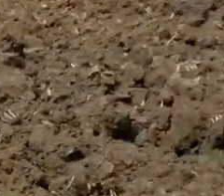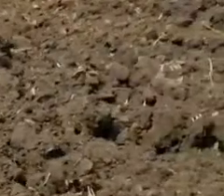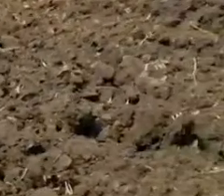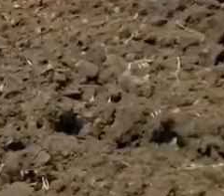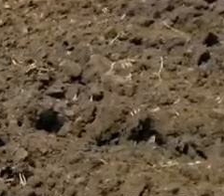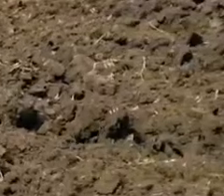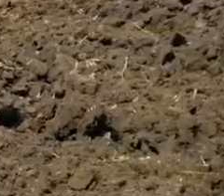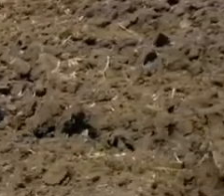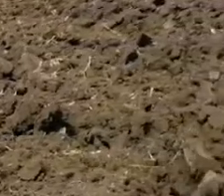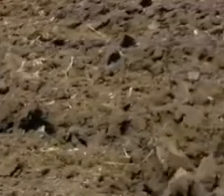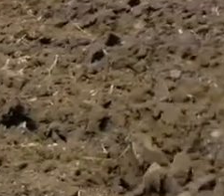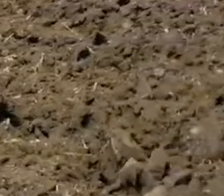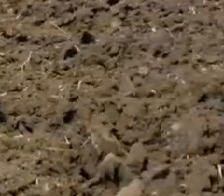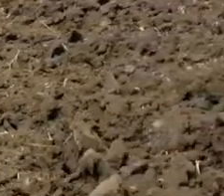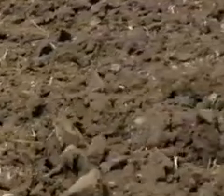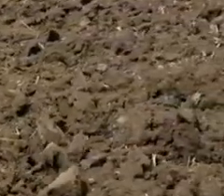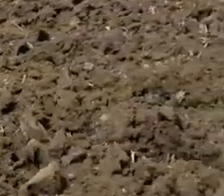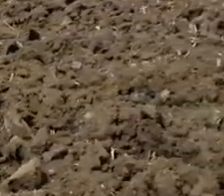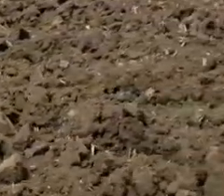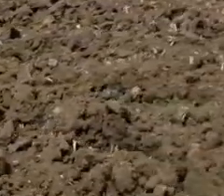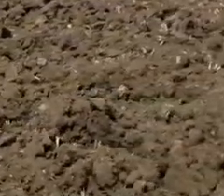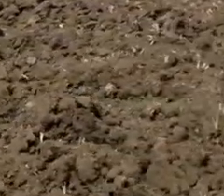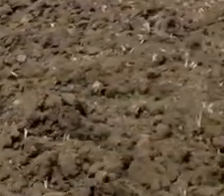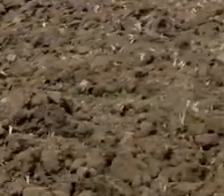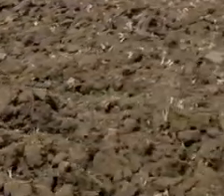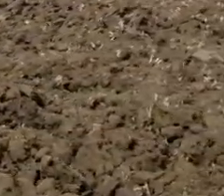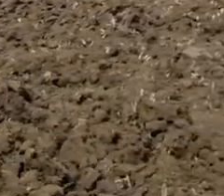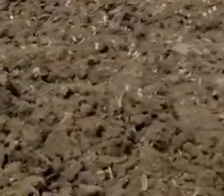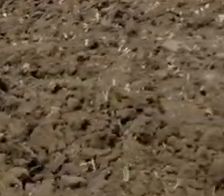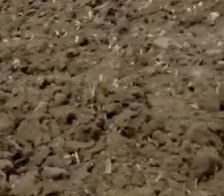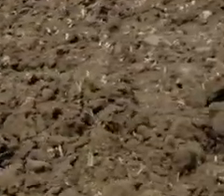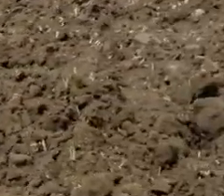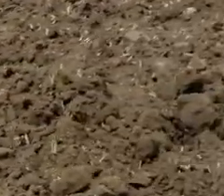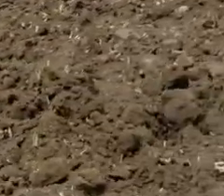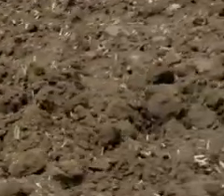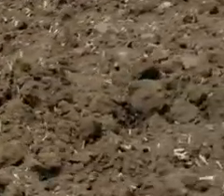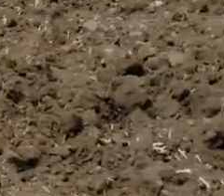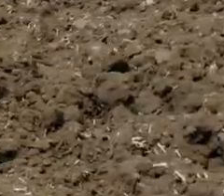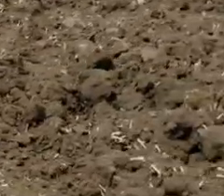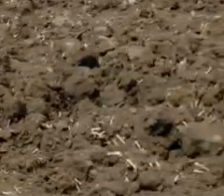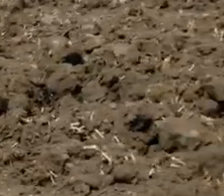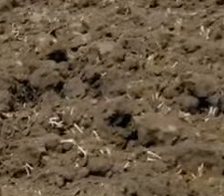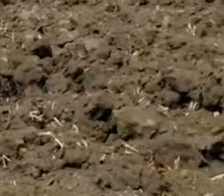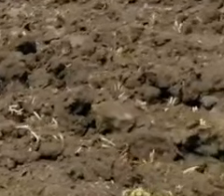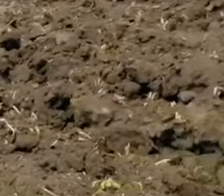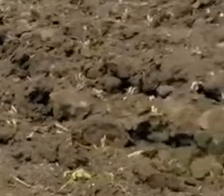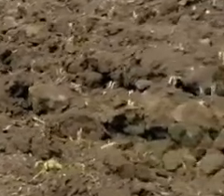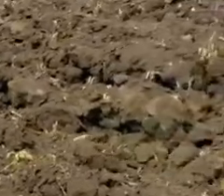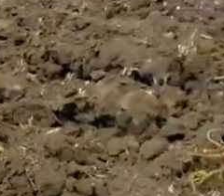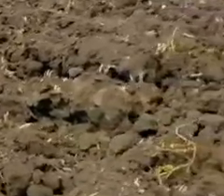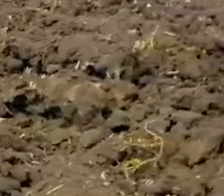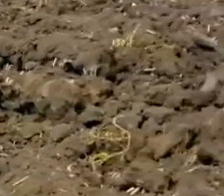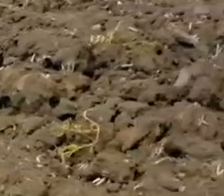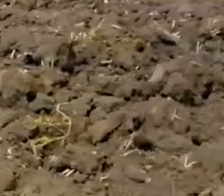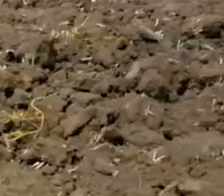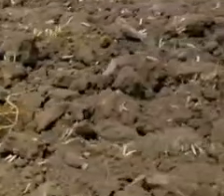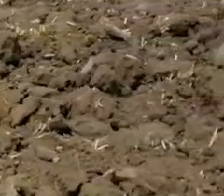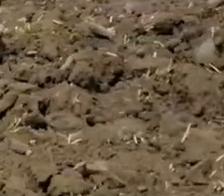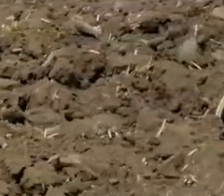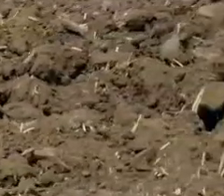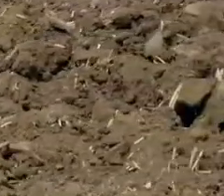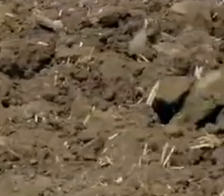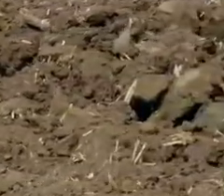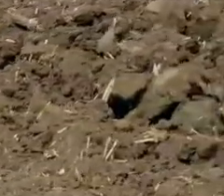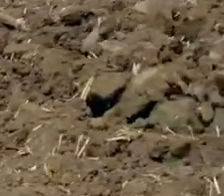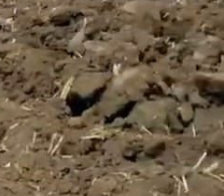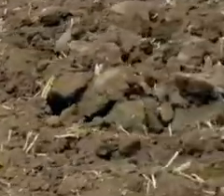el 1% concentra el 50% de la superficie agrícola. A esto se suman las